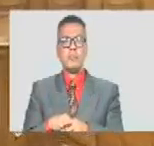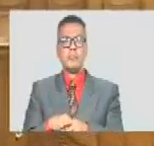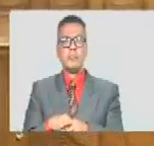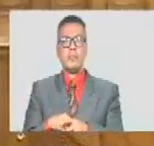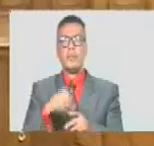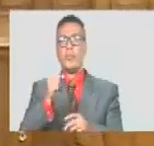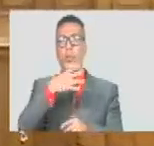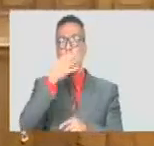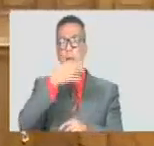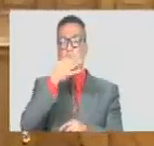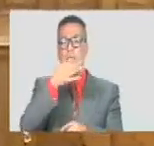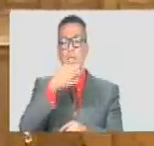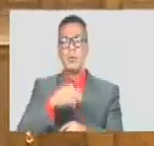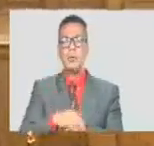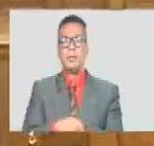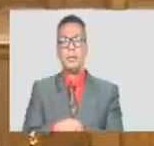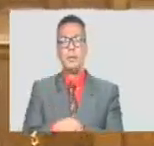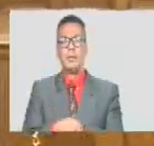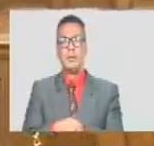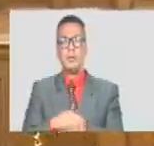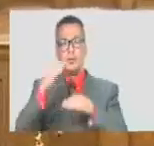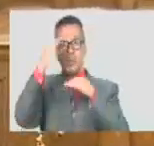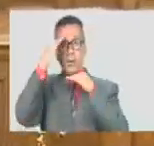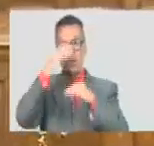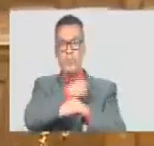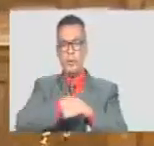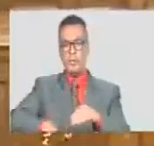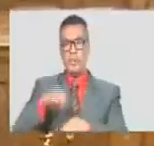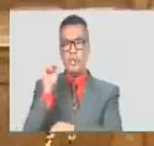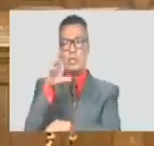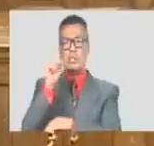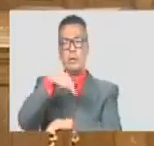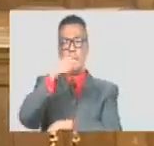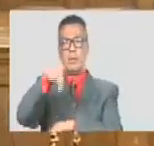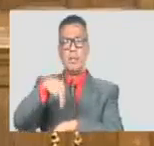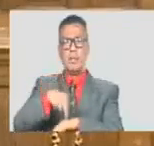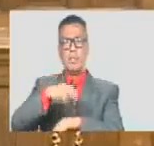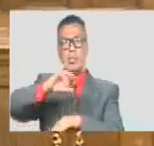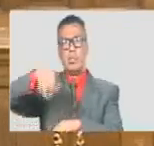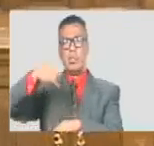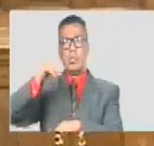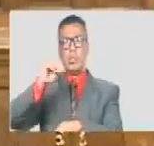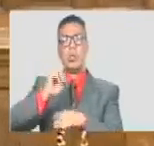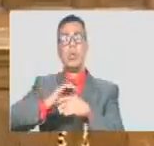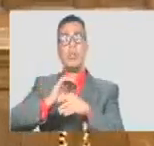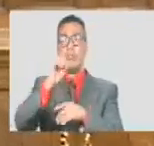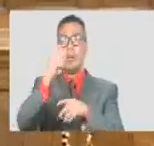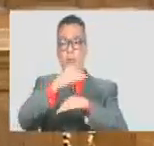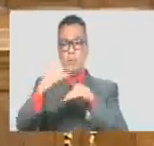Muy buenas tardes. Saludos, presidente de la Asamblea Nacional, Jorge Rodríguez. Al primer